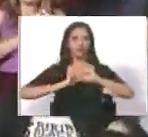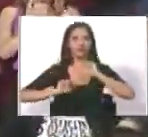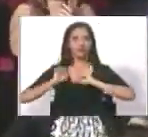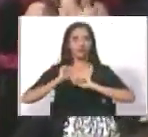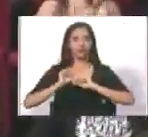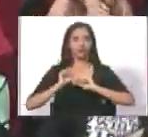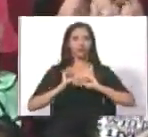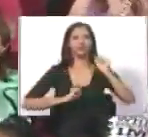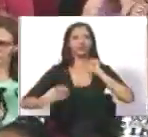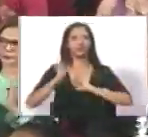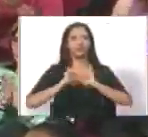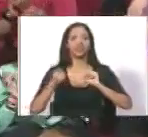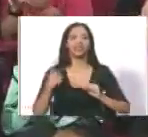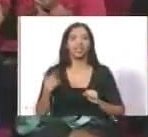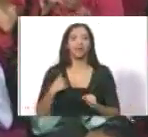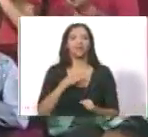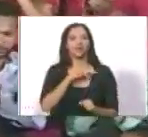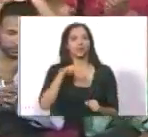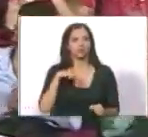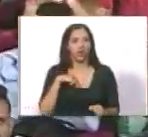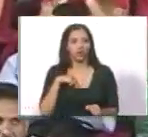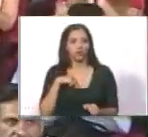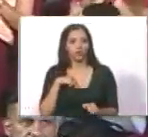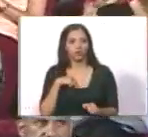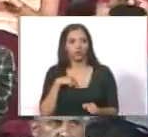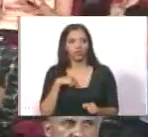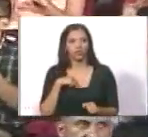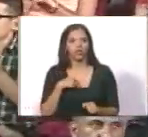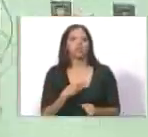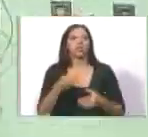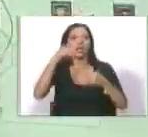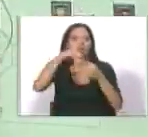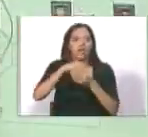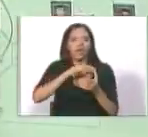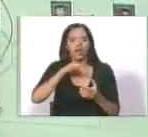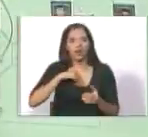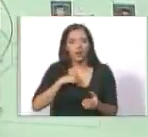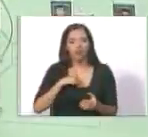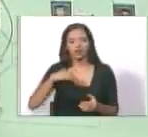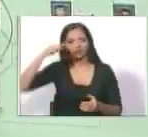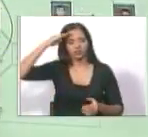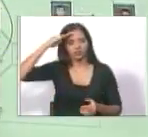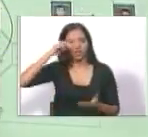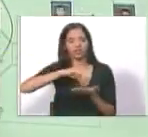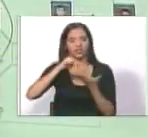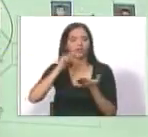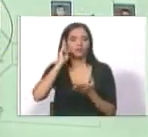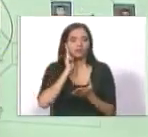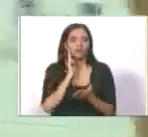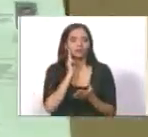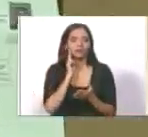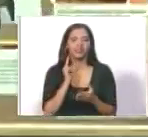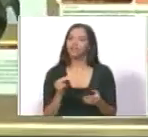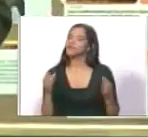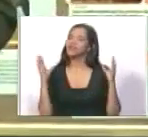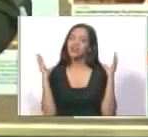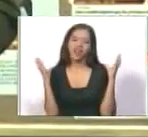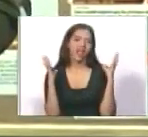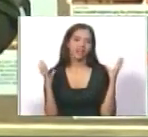El anticuerpo que tenemos nosotros instalado en nuestra Fuerza Armada Nacional Bolivariana, es demasiado